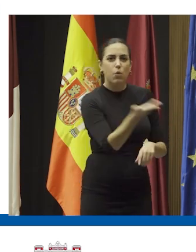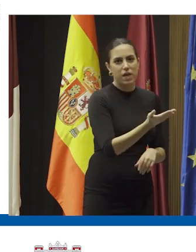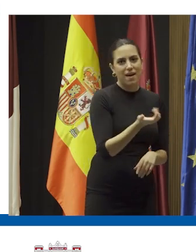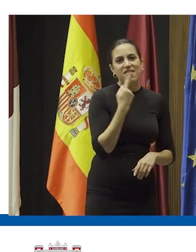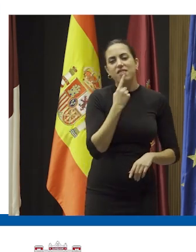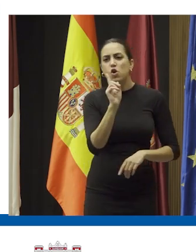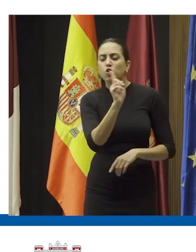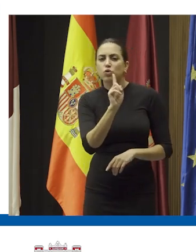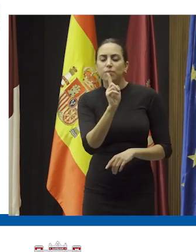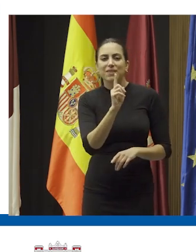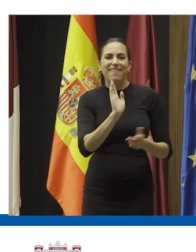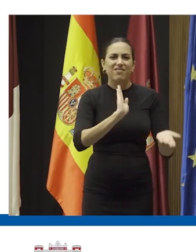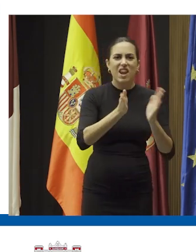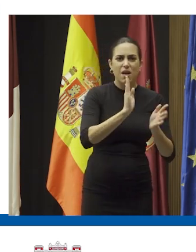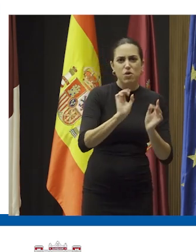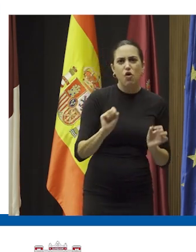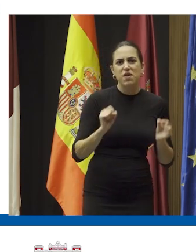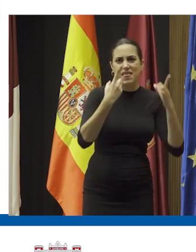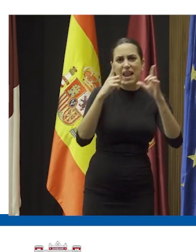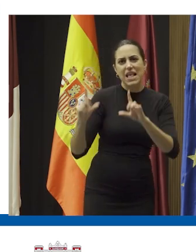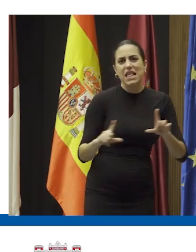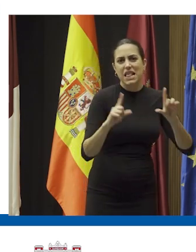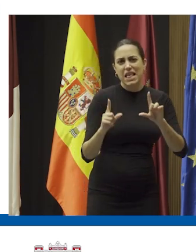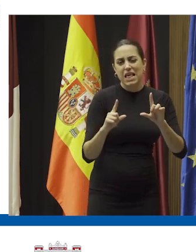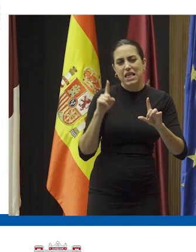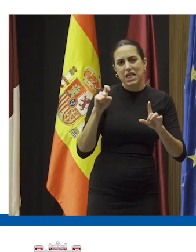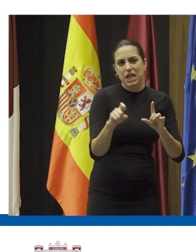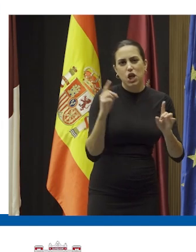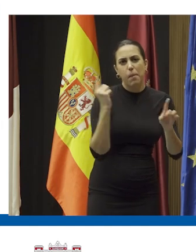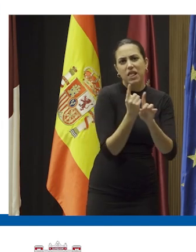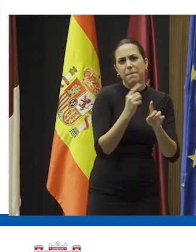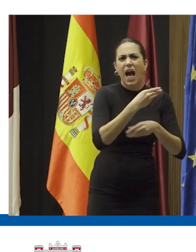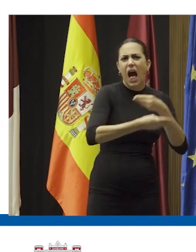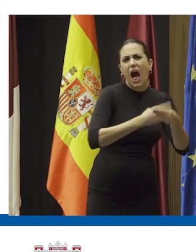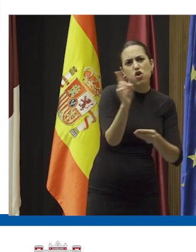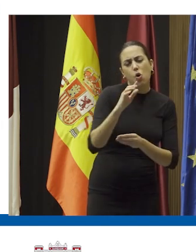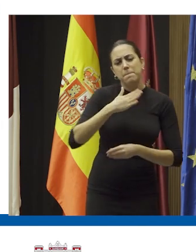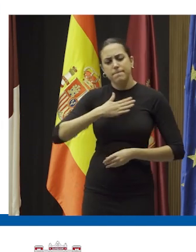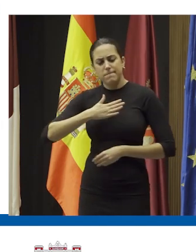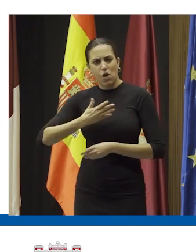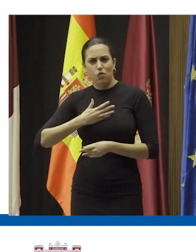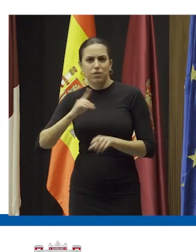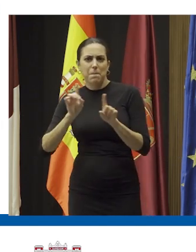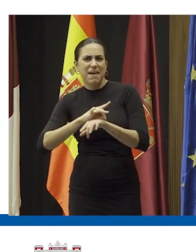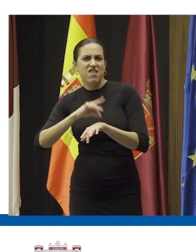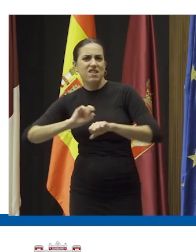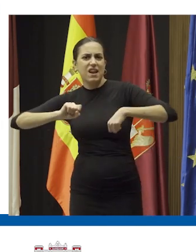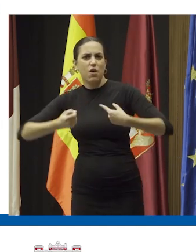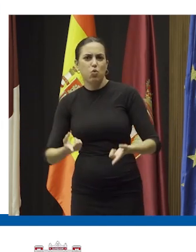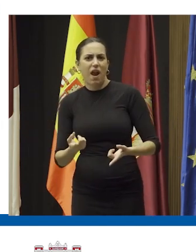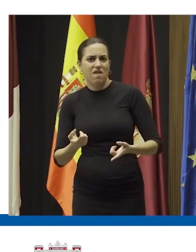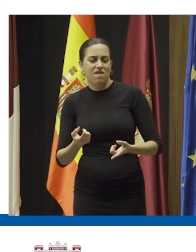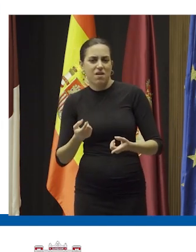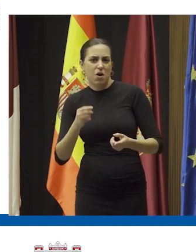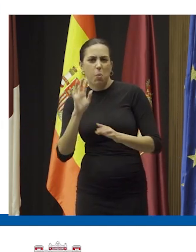de quimioterapia que le va a hacer mucho daño, haga el mío, con extractos vegetales de beleño, mandrágora y alguna cosa más por ahí. Y le quita